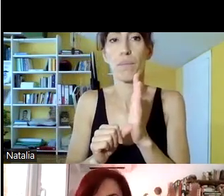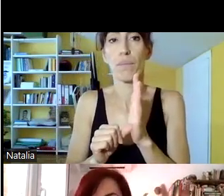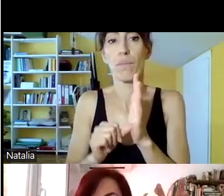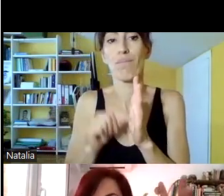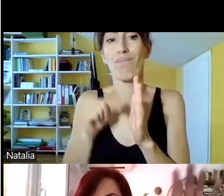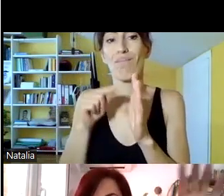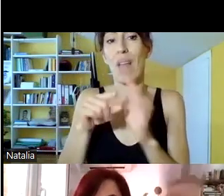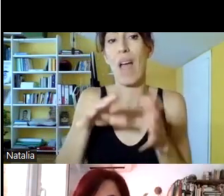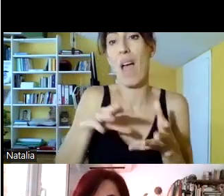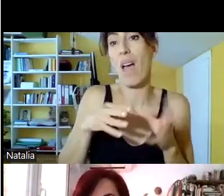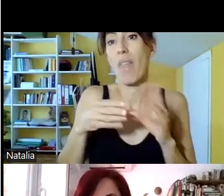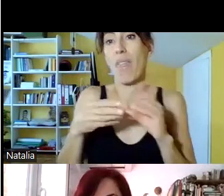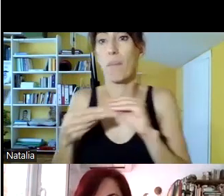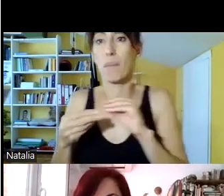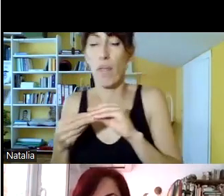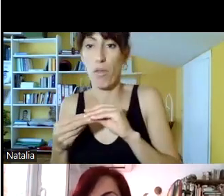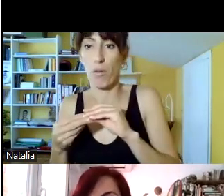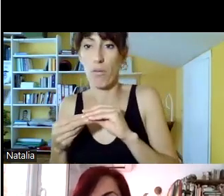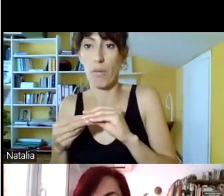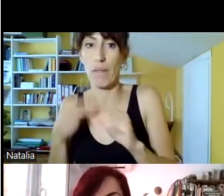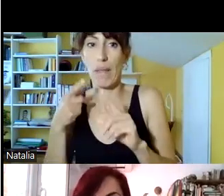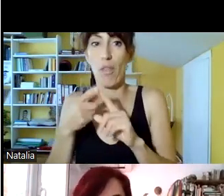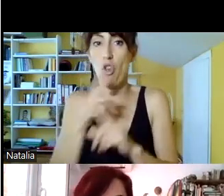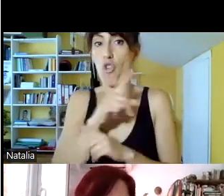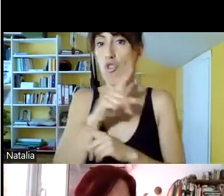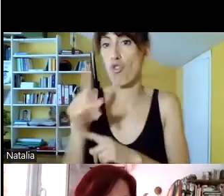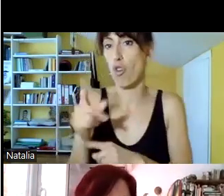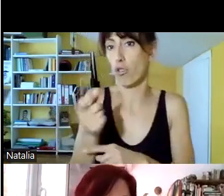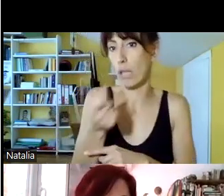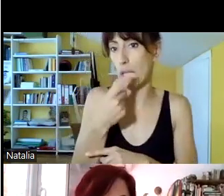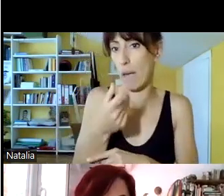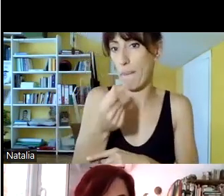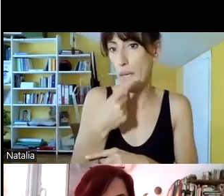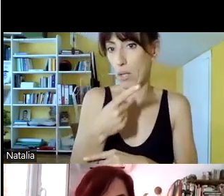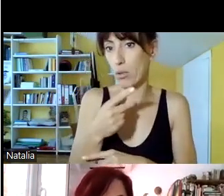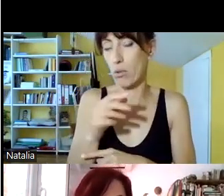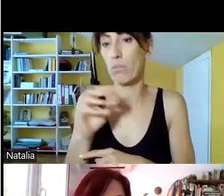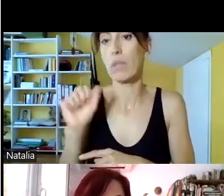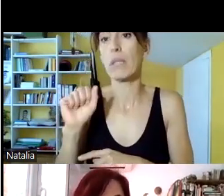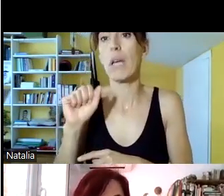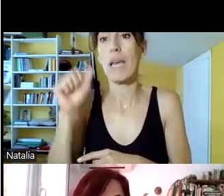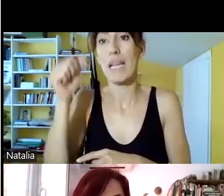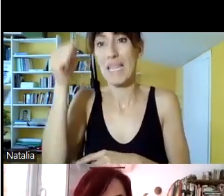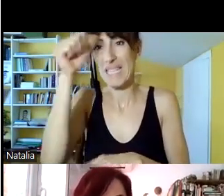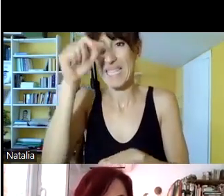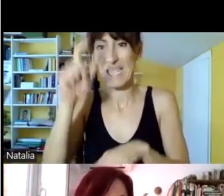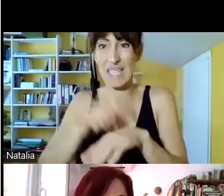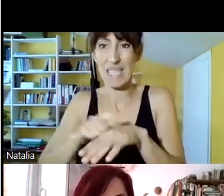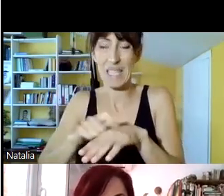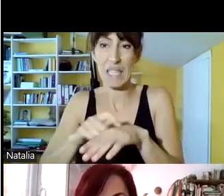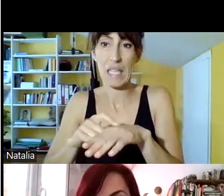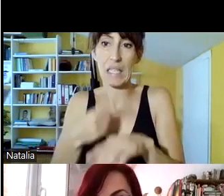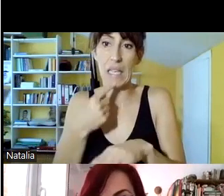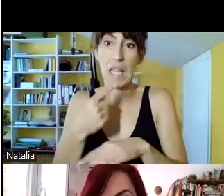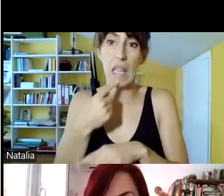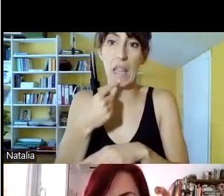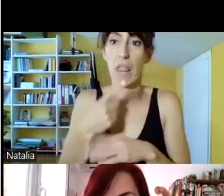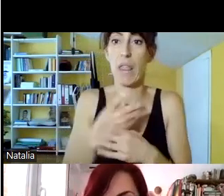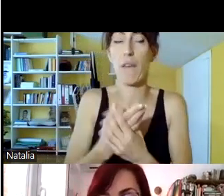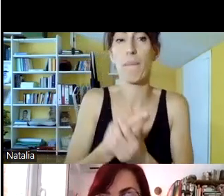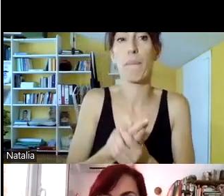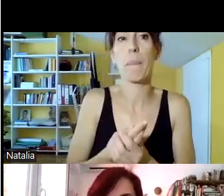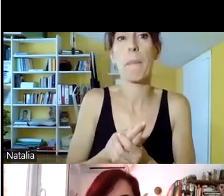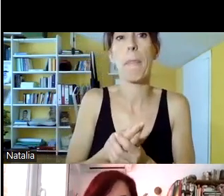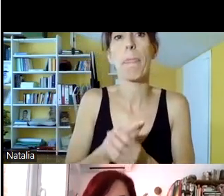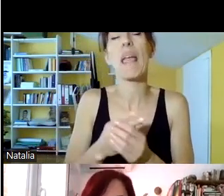una adaptación de la indicación de no tratamiento que Alberto Ortiz Lobo plantea a una intervención narrativa con perspectiva feminista